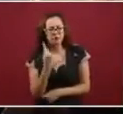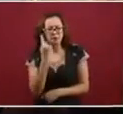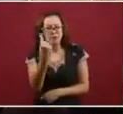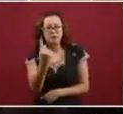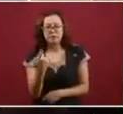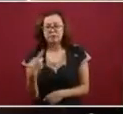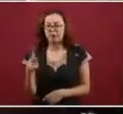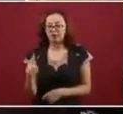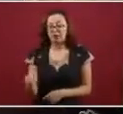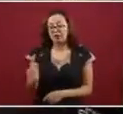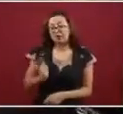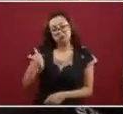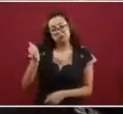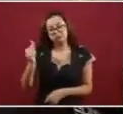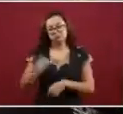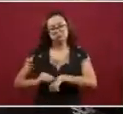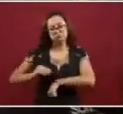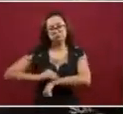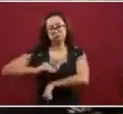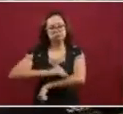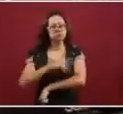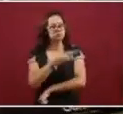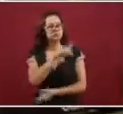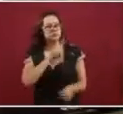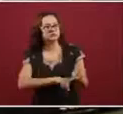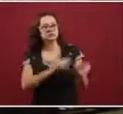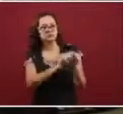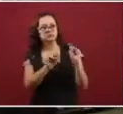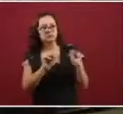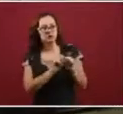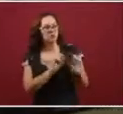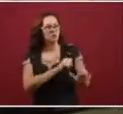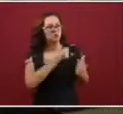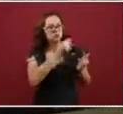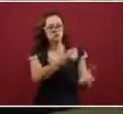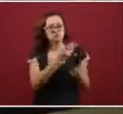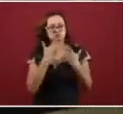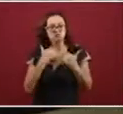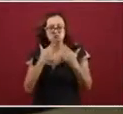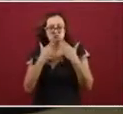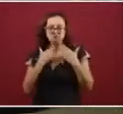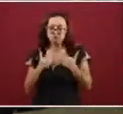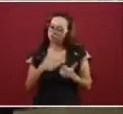espacios ni presupuestos, porque el propósito